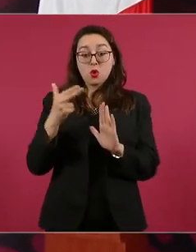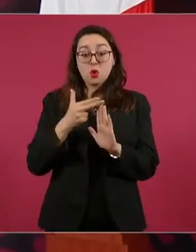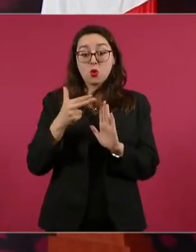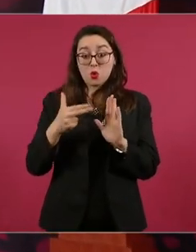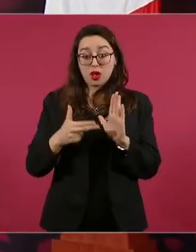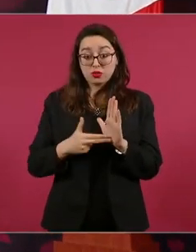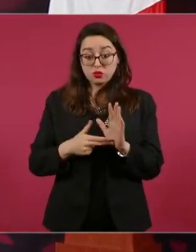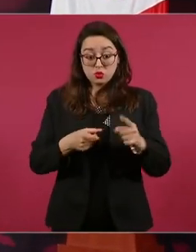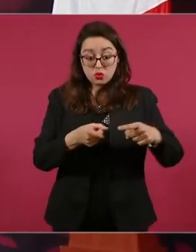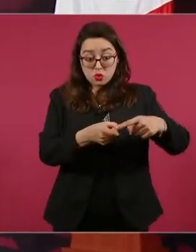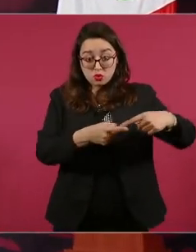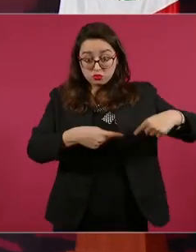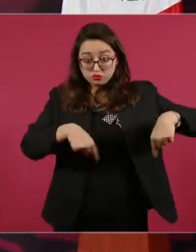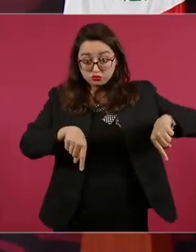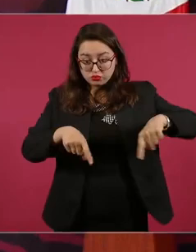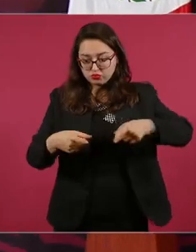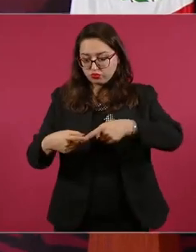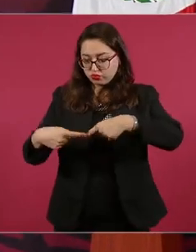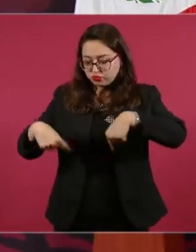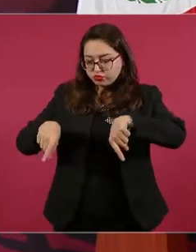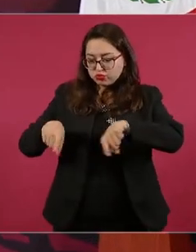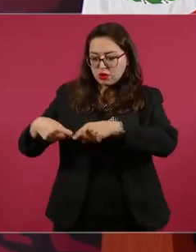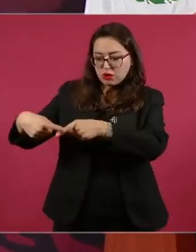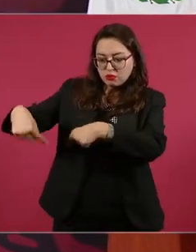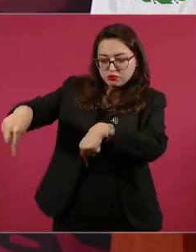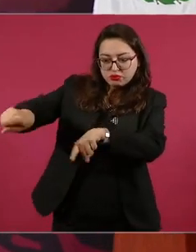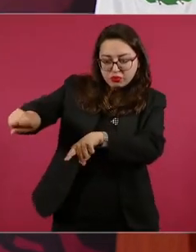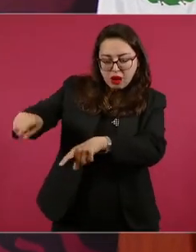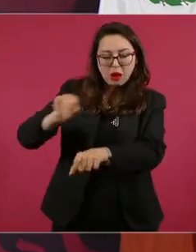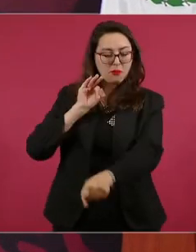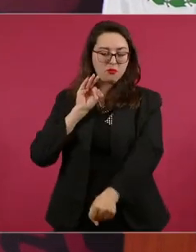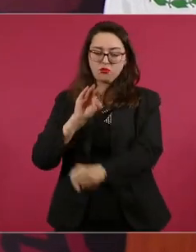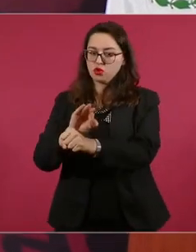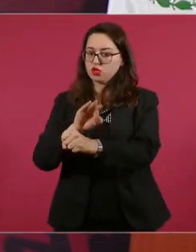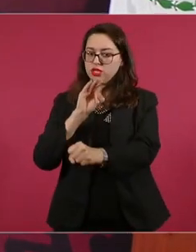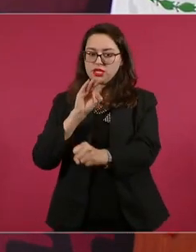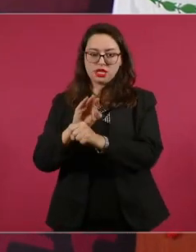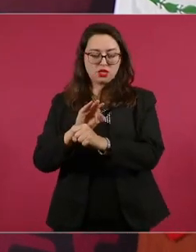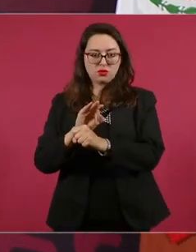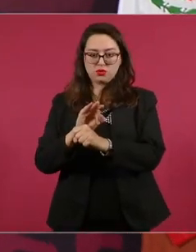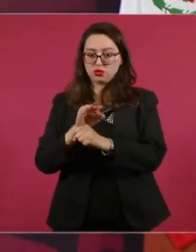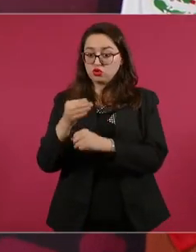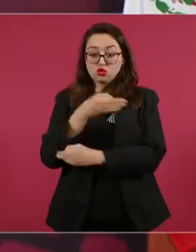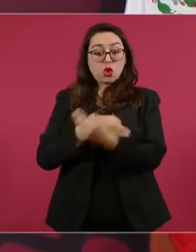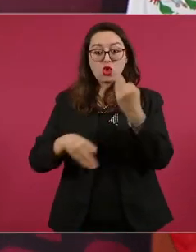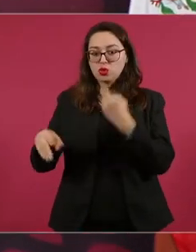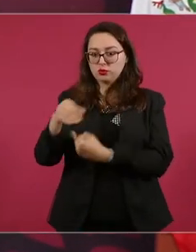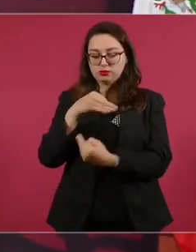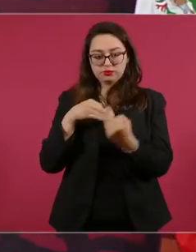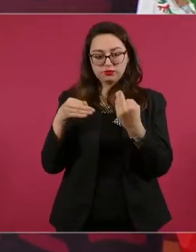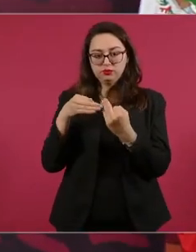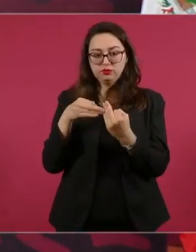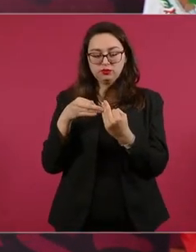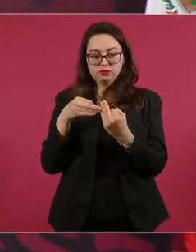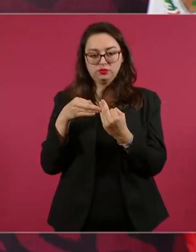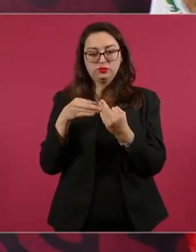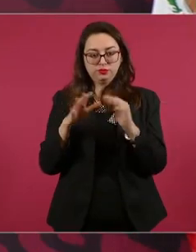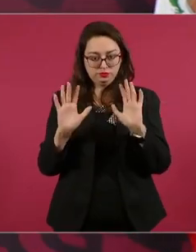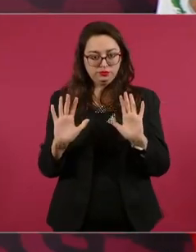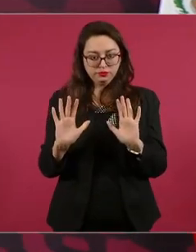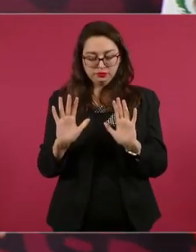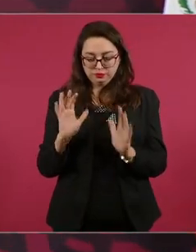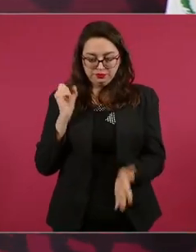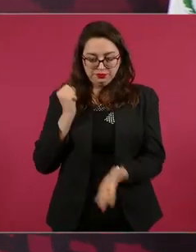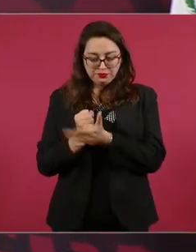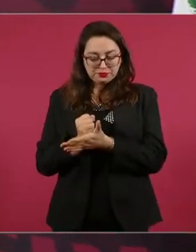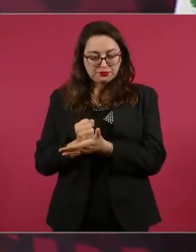que tenía Fonatur, son áreas naturales protegidas, todas. Ya eso fue un